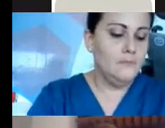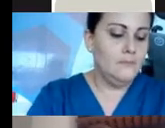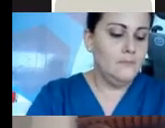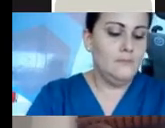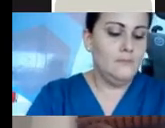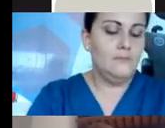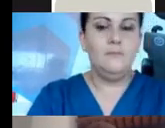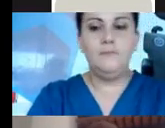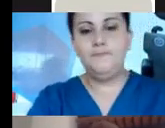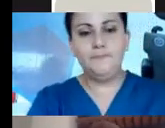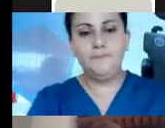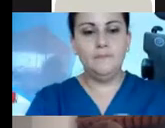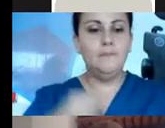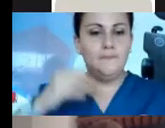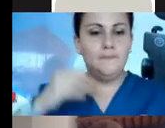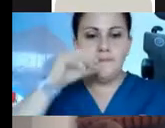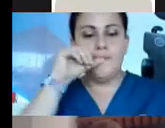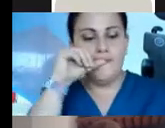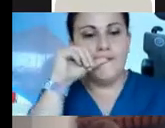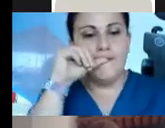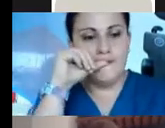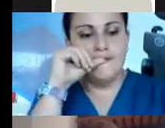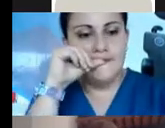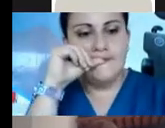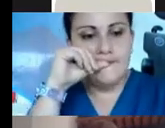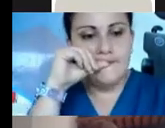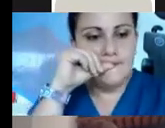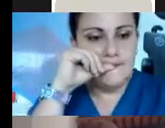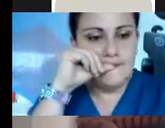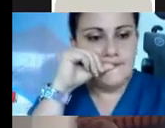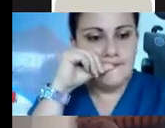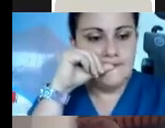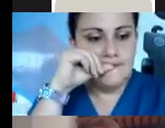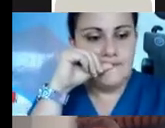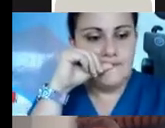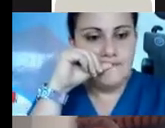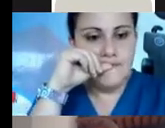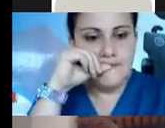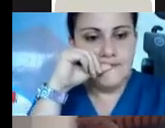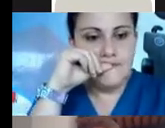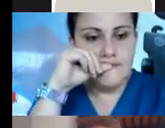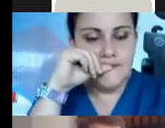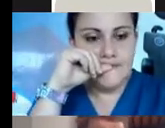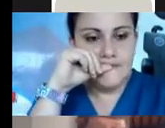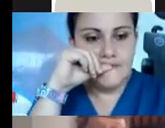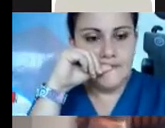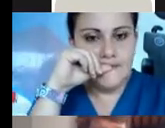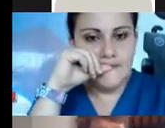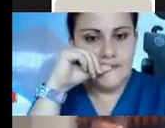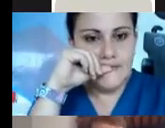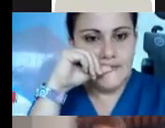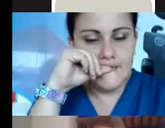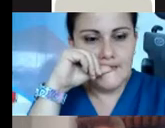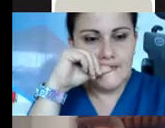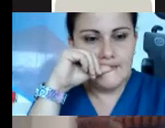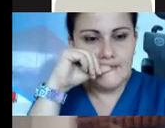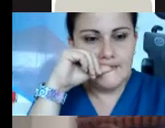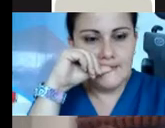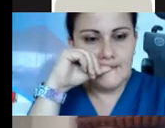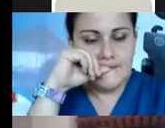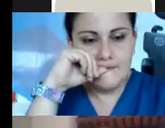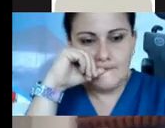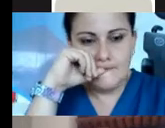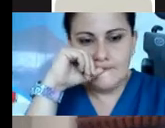hablamos y que tenemos que tener un gran conocimiento de dónde vamos a aplicar las fuerzas. Si las